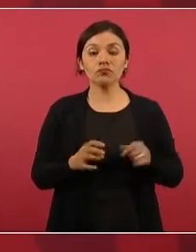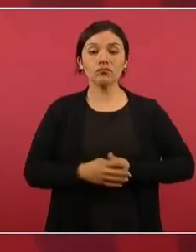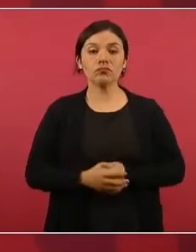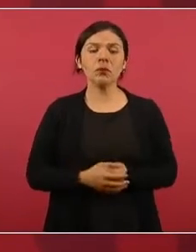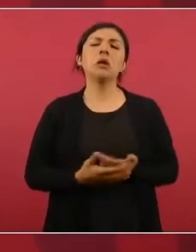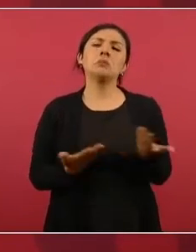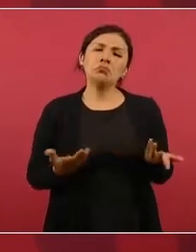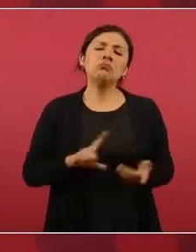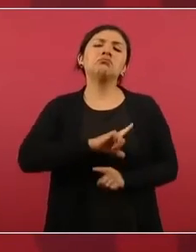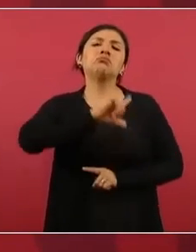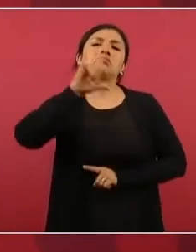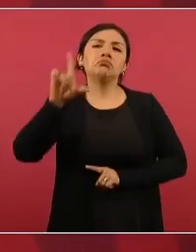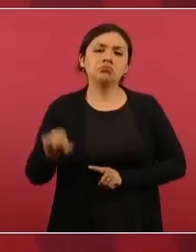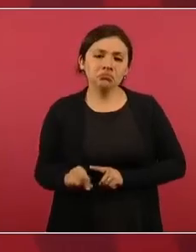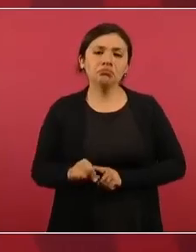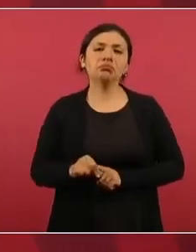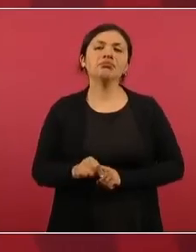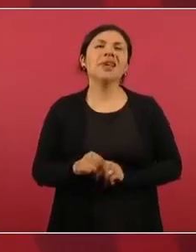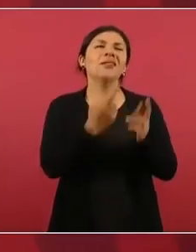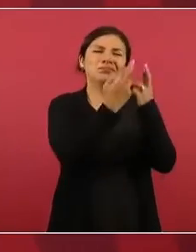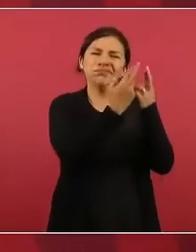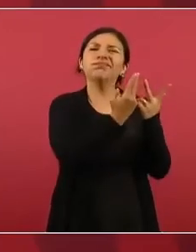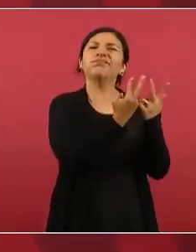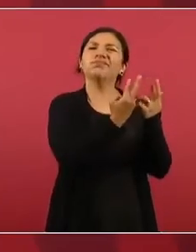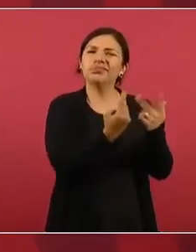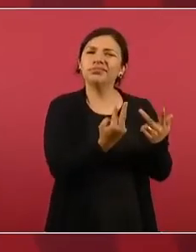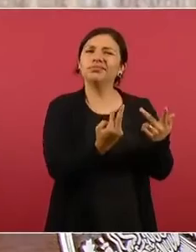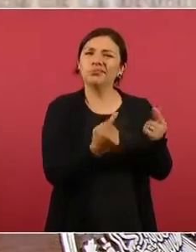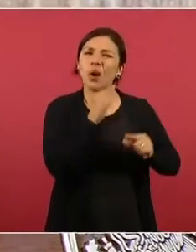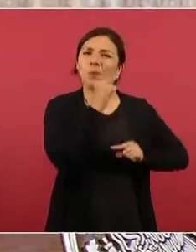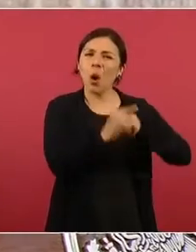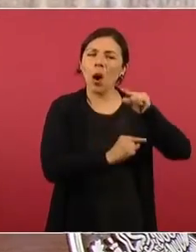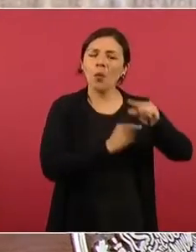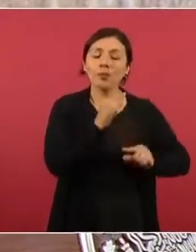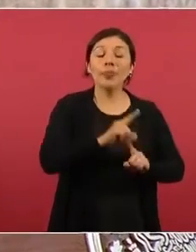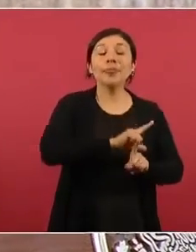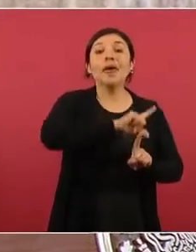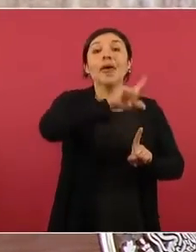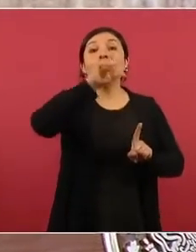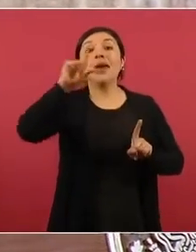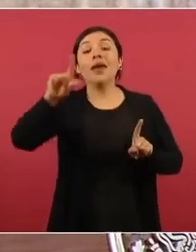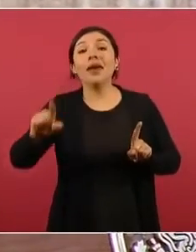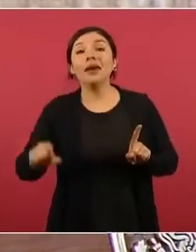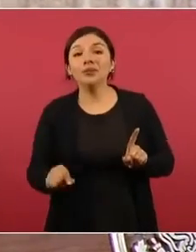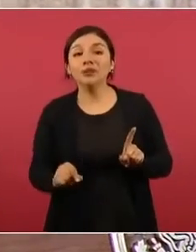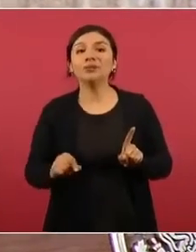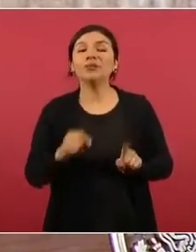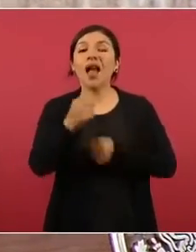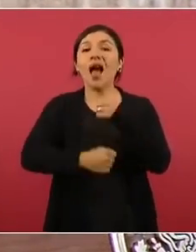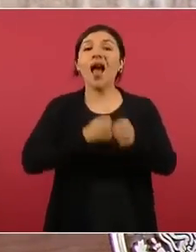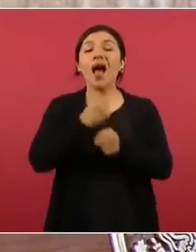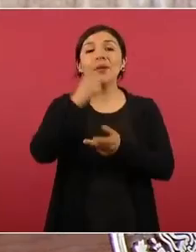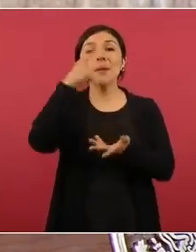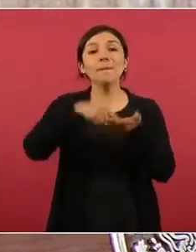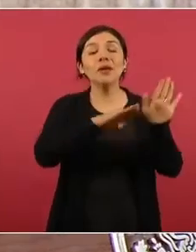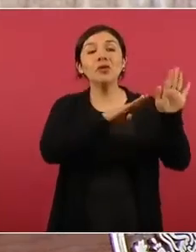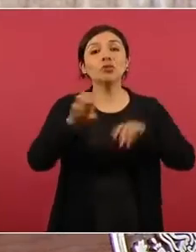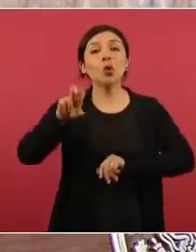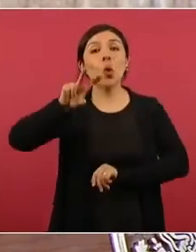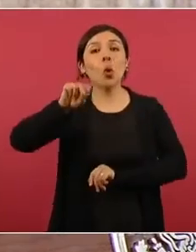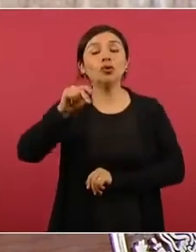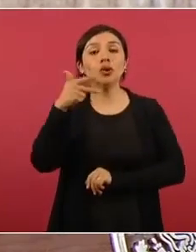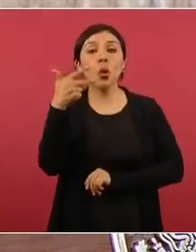Y ya bueno, se viene descomponiendo, pero llega el 88